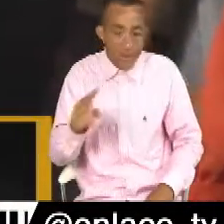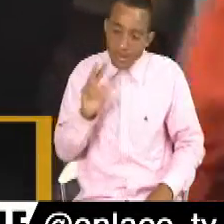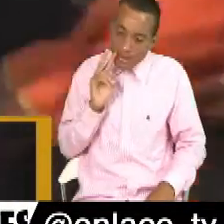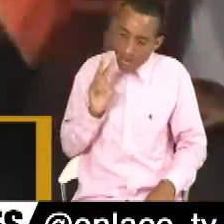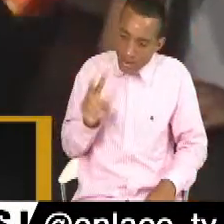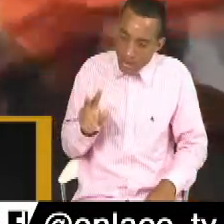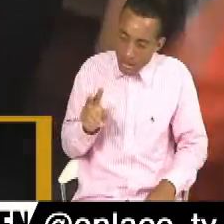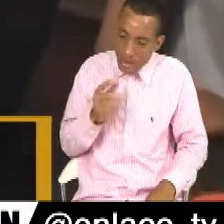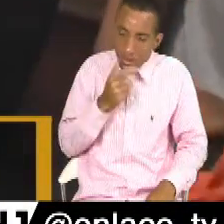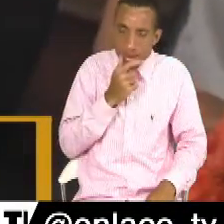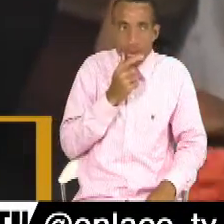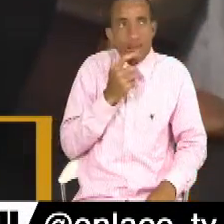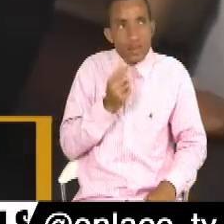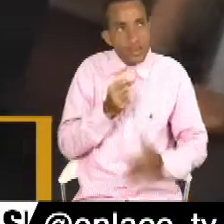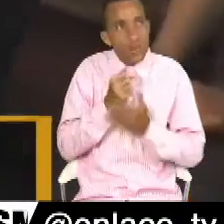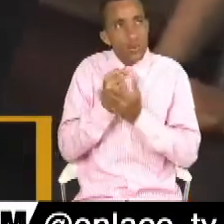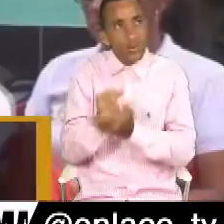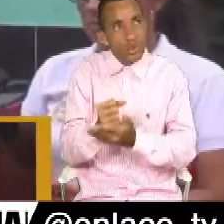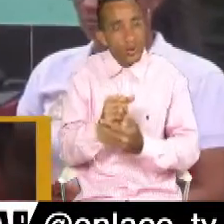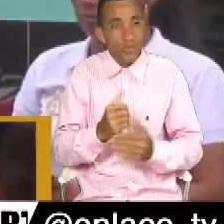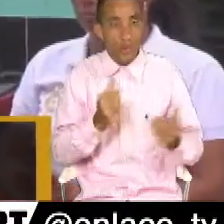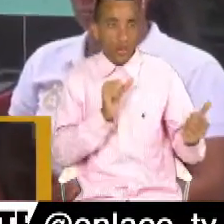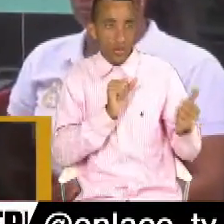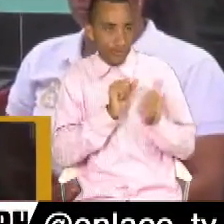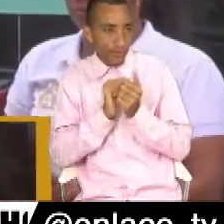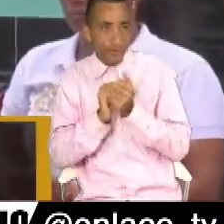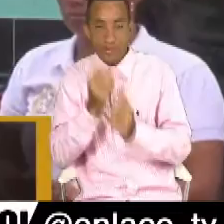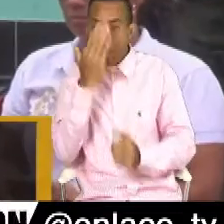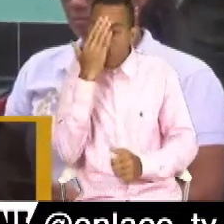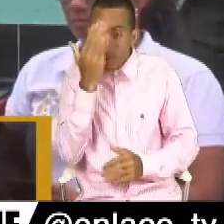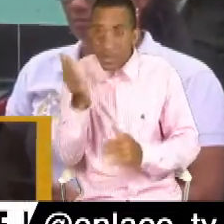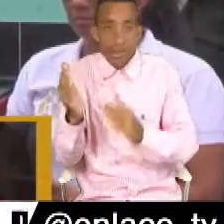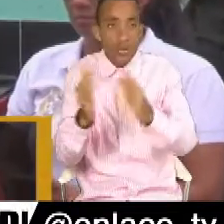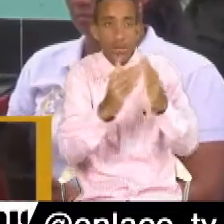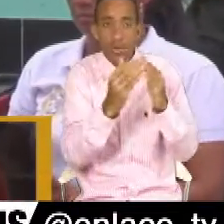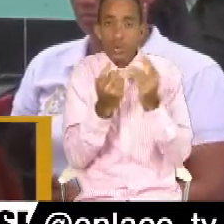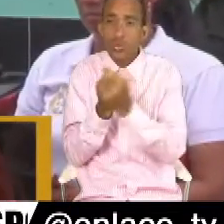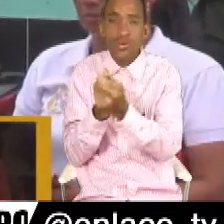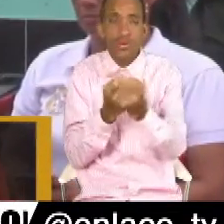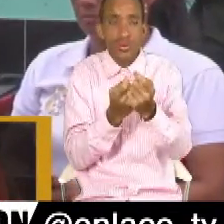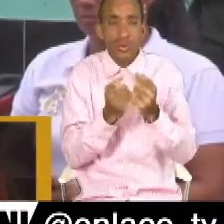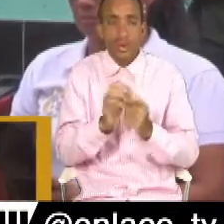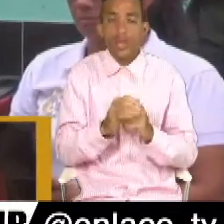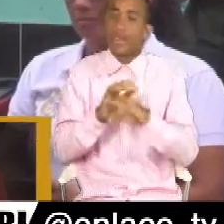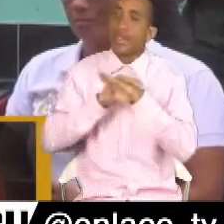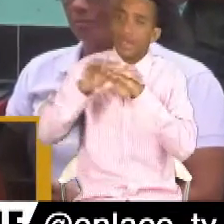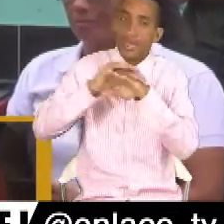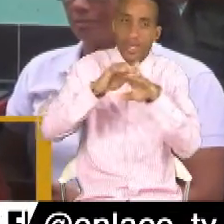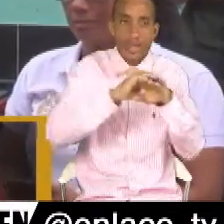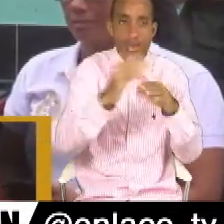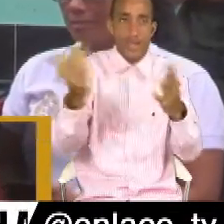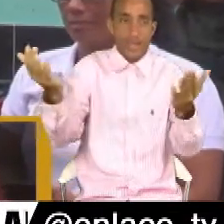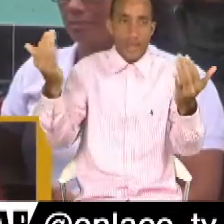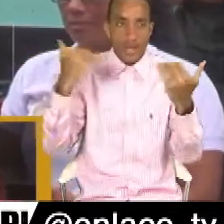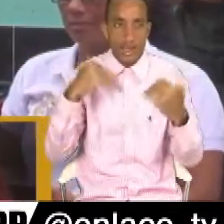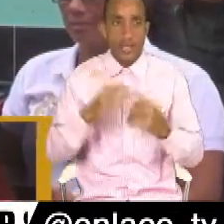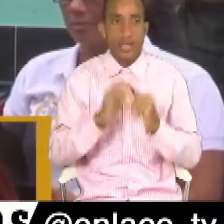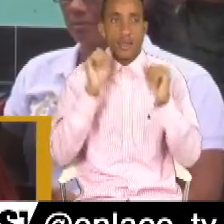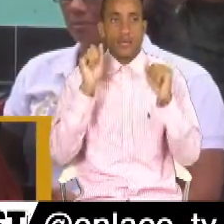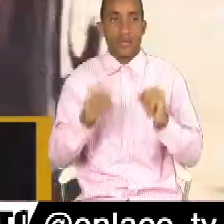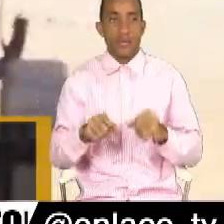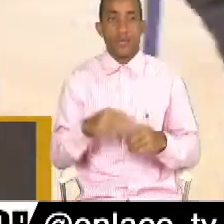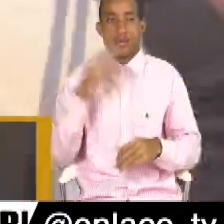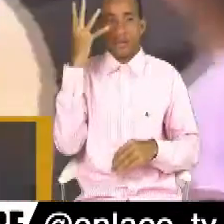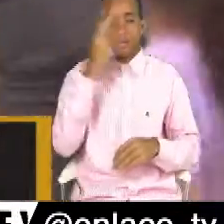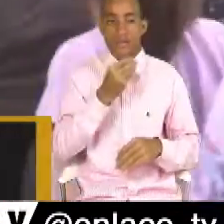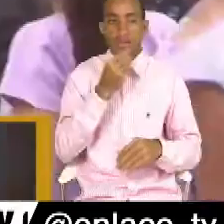sembrar algo. Los que nos acompañan hoy son vecinos de acá de la región que los invitamos hoy para que hicieran parte de esta linda